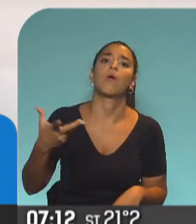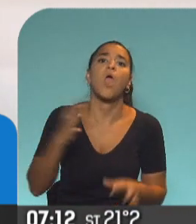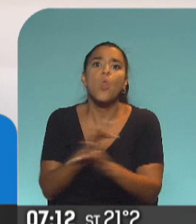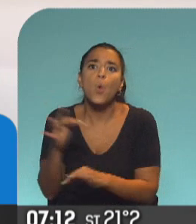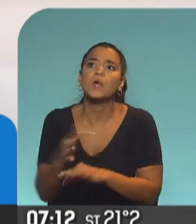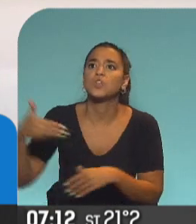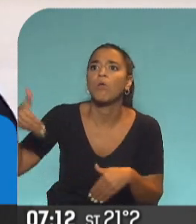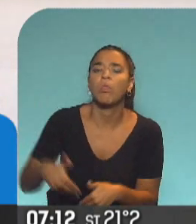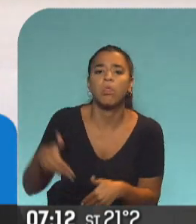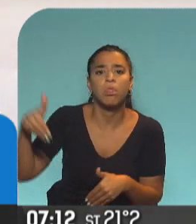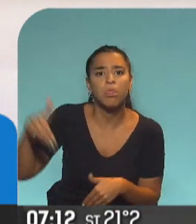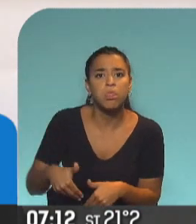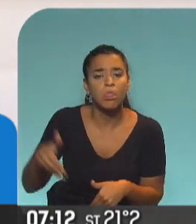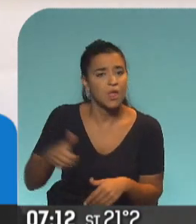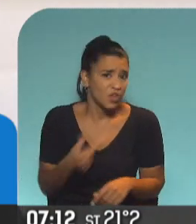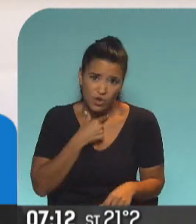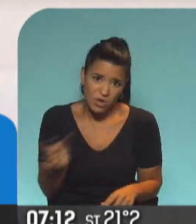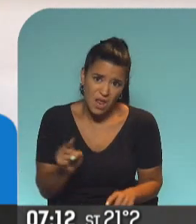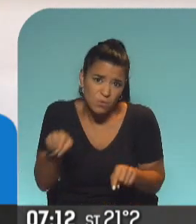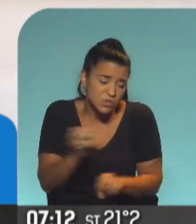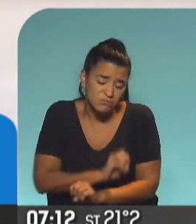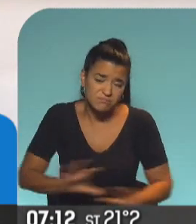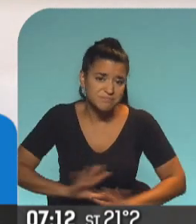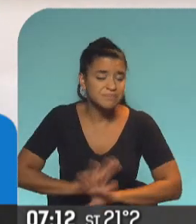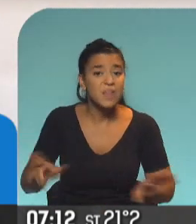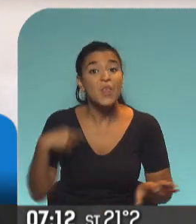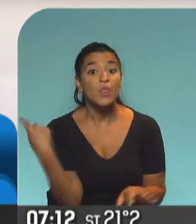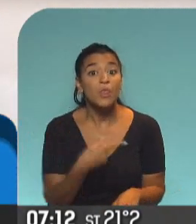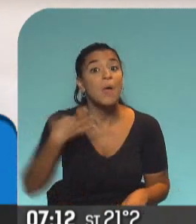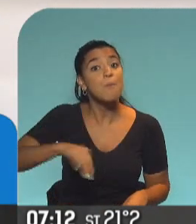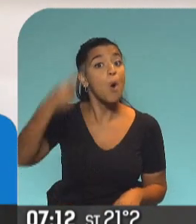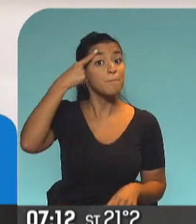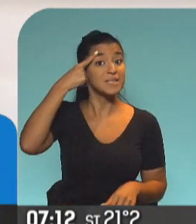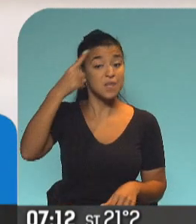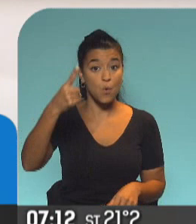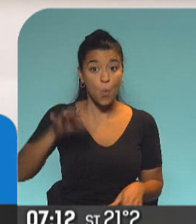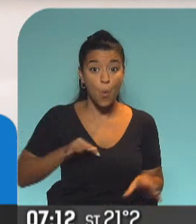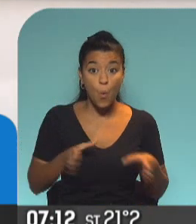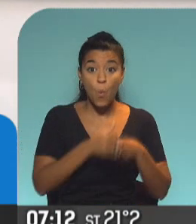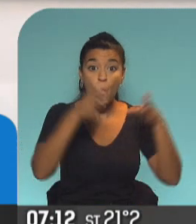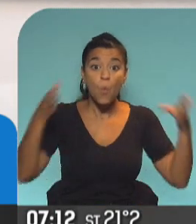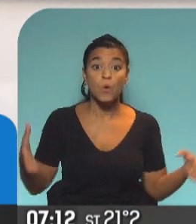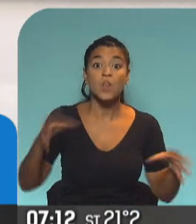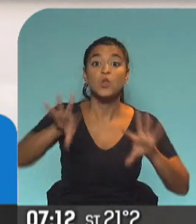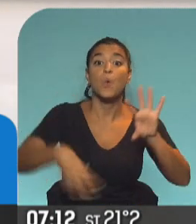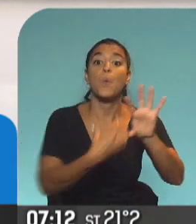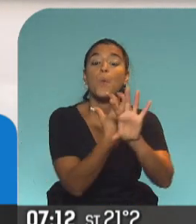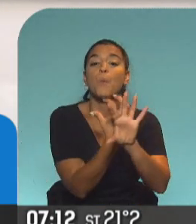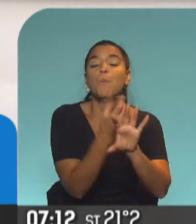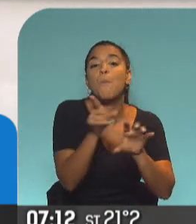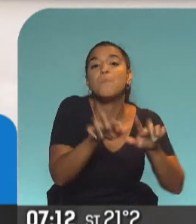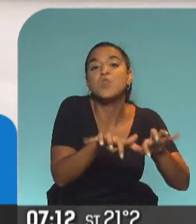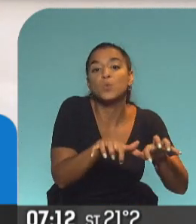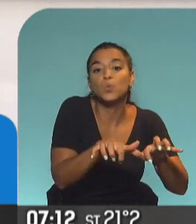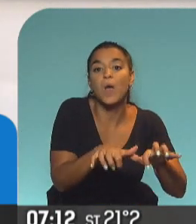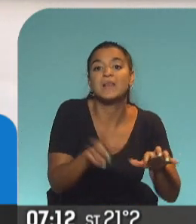educación. Y porque ya tenemos que pensar que en un año se den virtualmente los contenidos